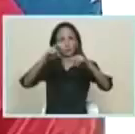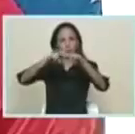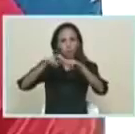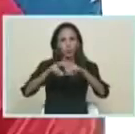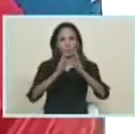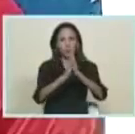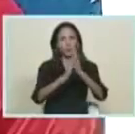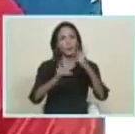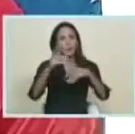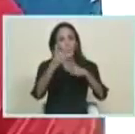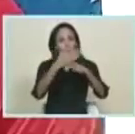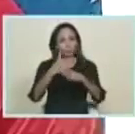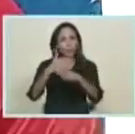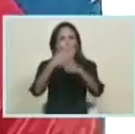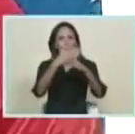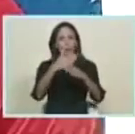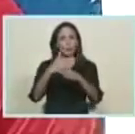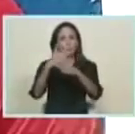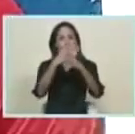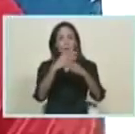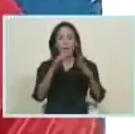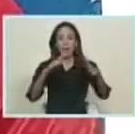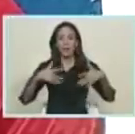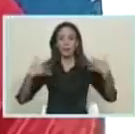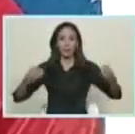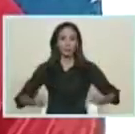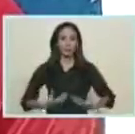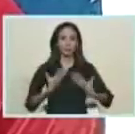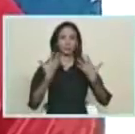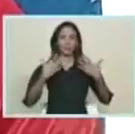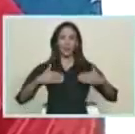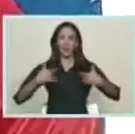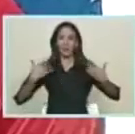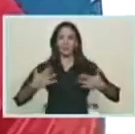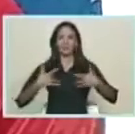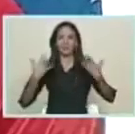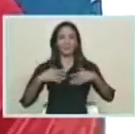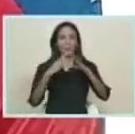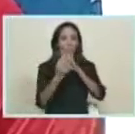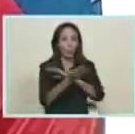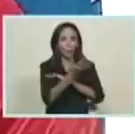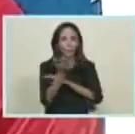y compartir. Están llenos ustedes de energía, ¿vale? ¿Ah?